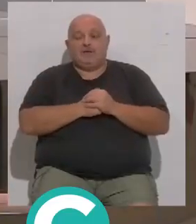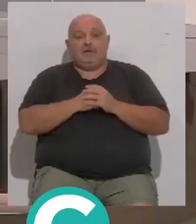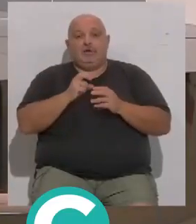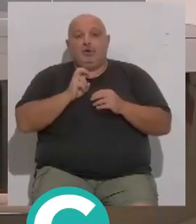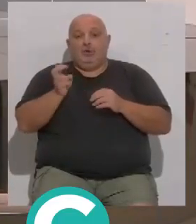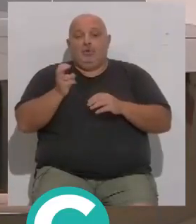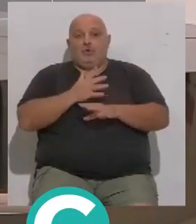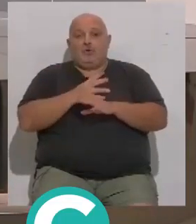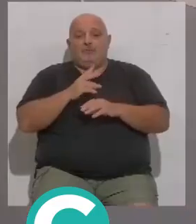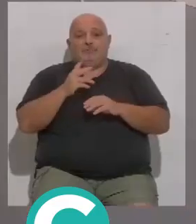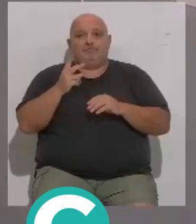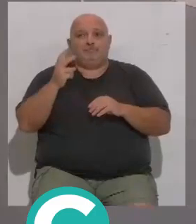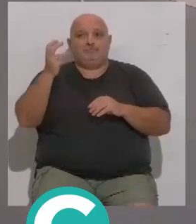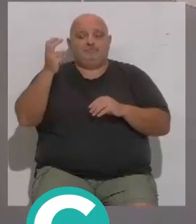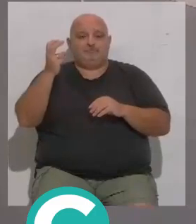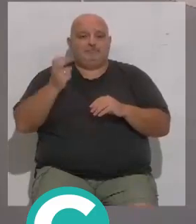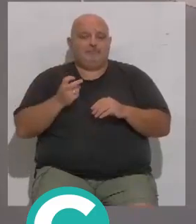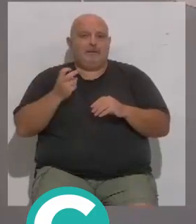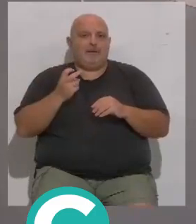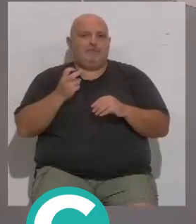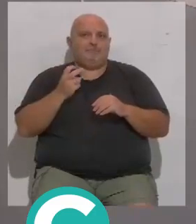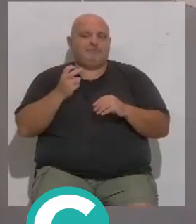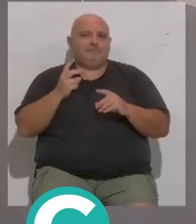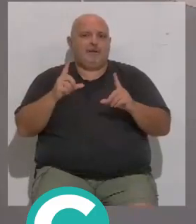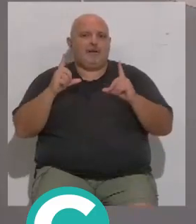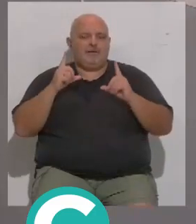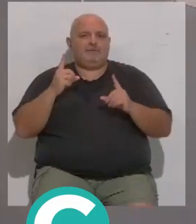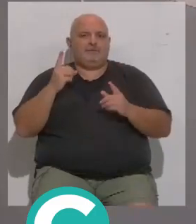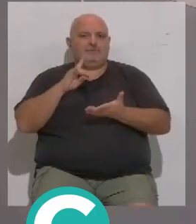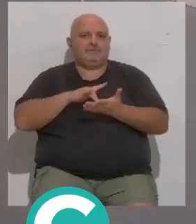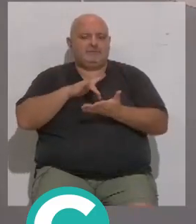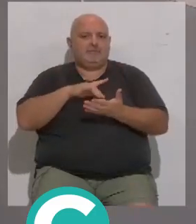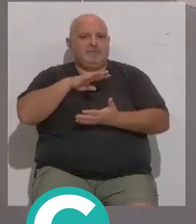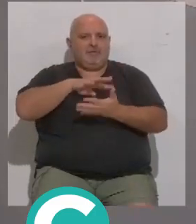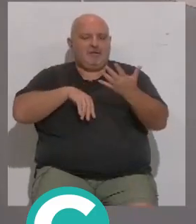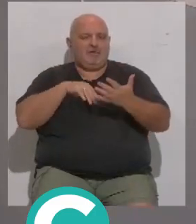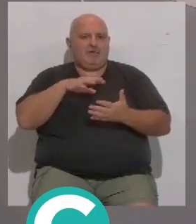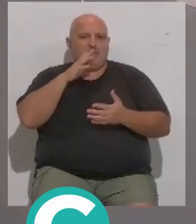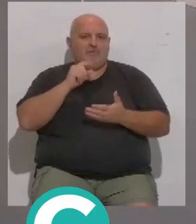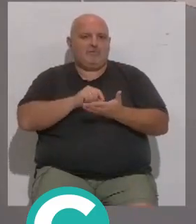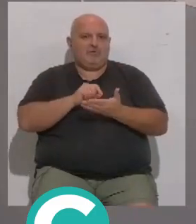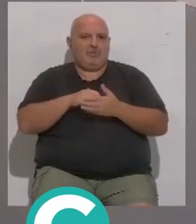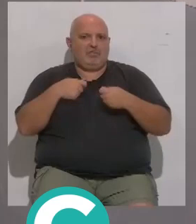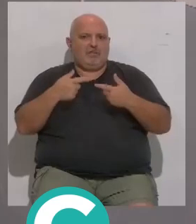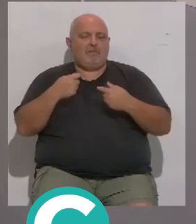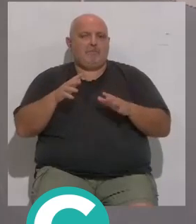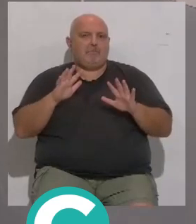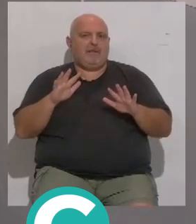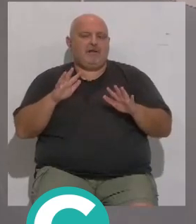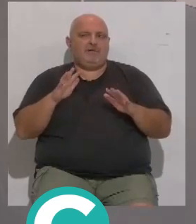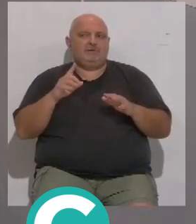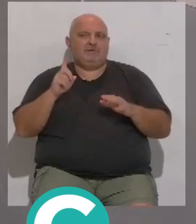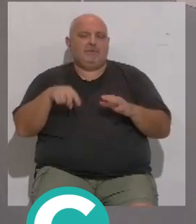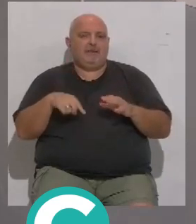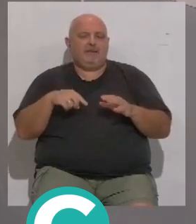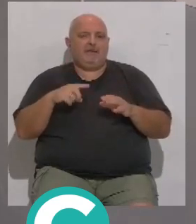esperaba como agua de mayo. Podemos decir, debutó esta temporada frente al Fútbol Club Barcelona con unos minutos, pero